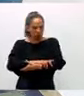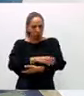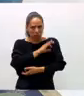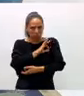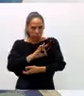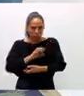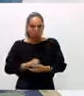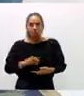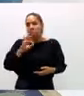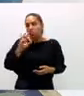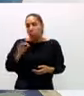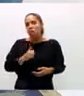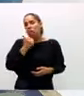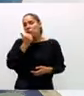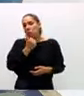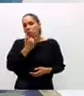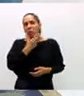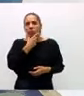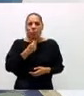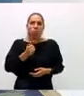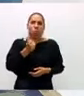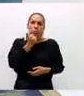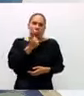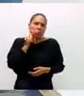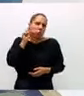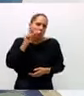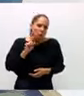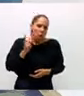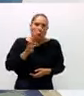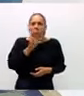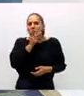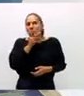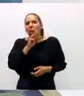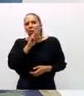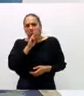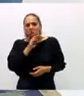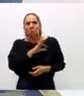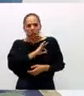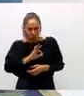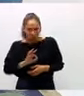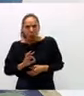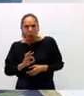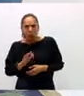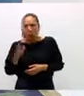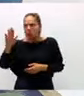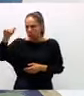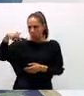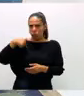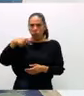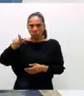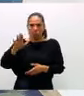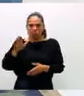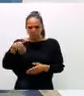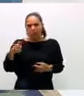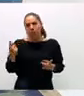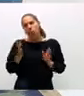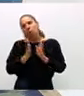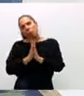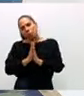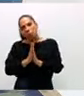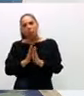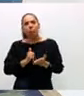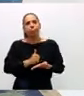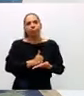madres de familia incluso que ya lo tienen. Entonces, si seleccionamos a estas personas como mediadoras, nos ahorramos, entre